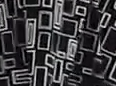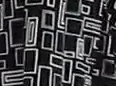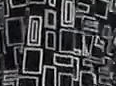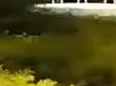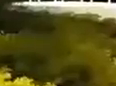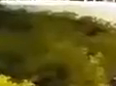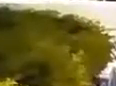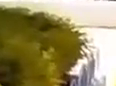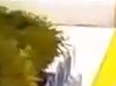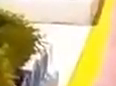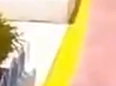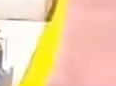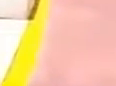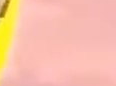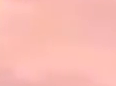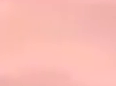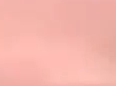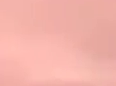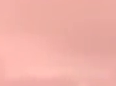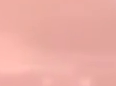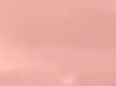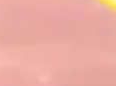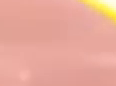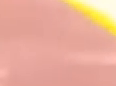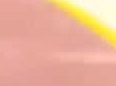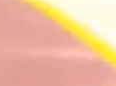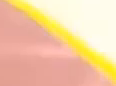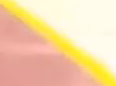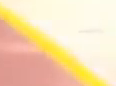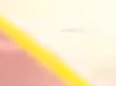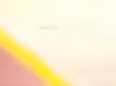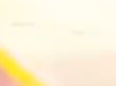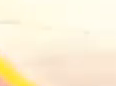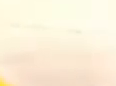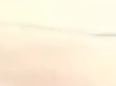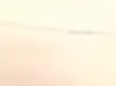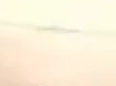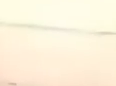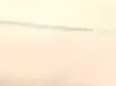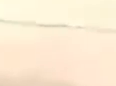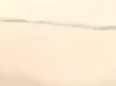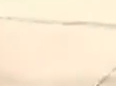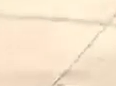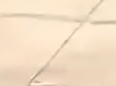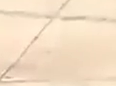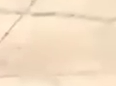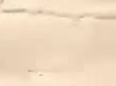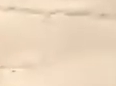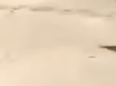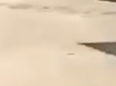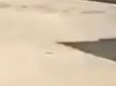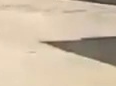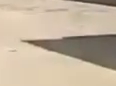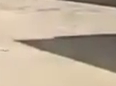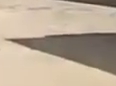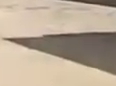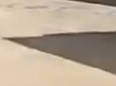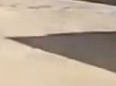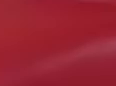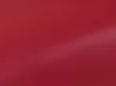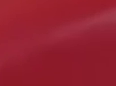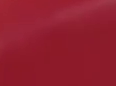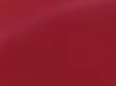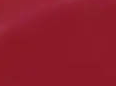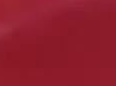el número de visitantes en las zonas turísticas de la entidad, señala el gobernador del estado, Carlos Joaquín González. Explicó que la vacunación es